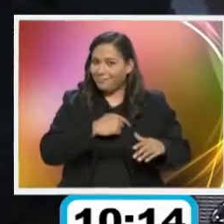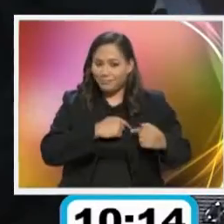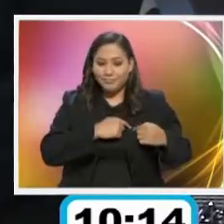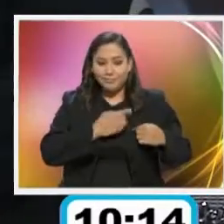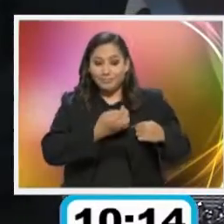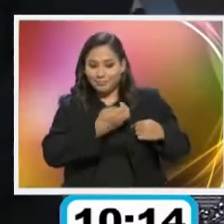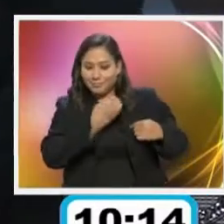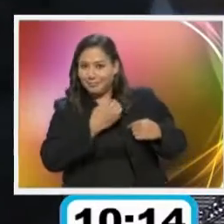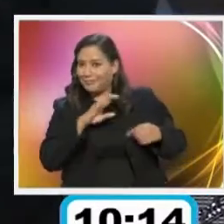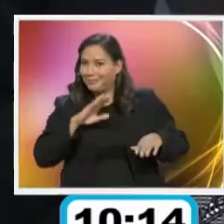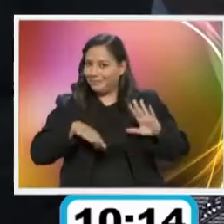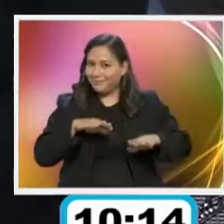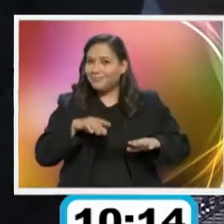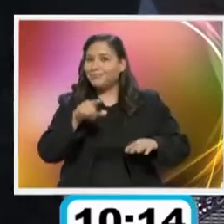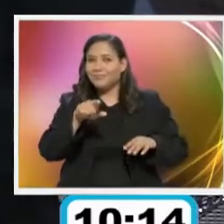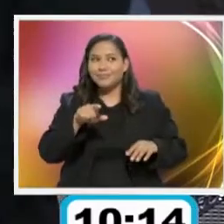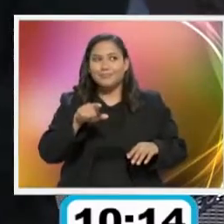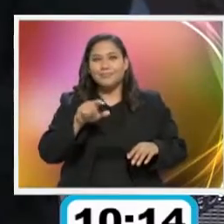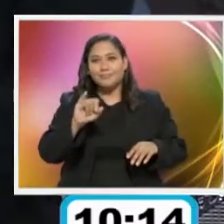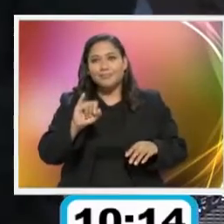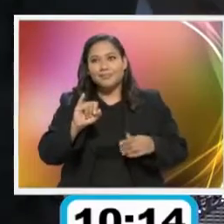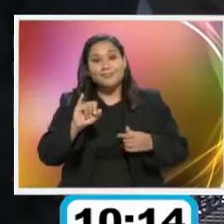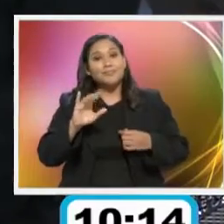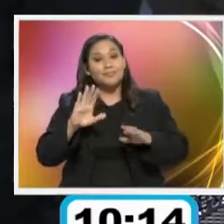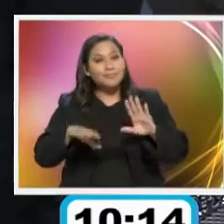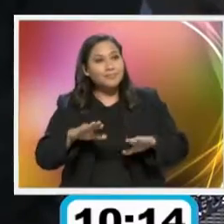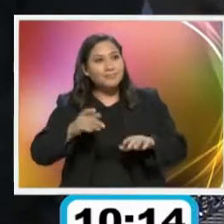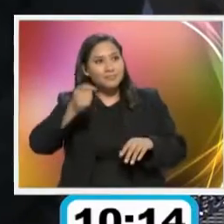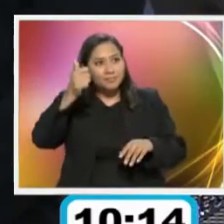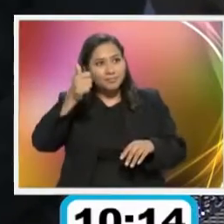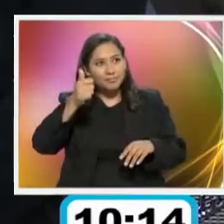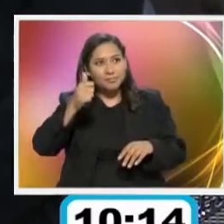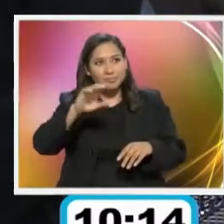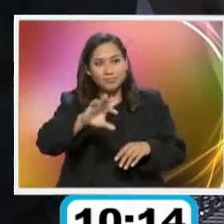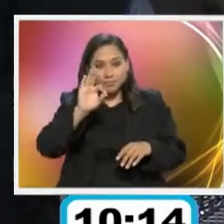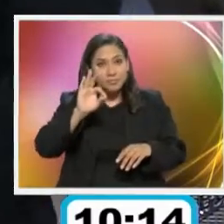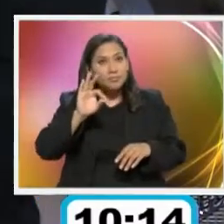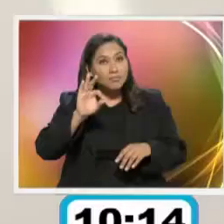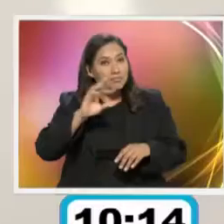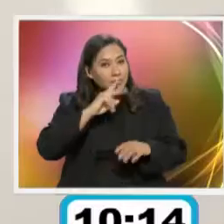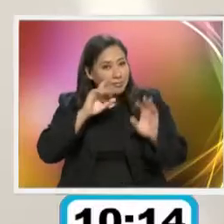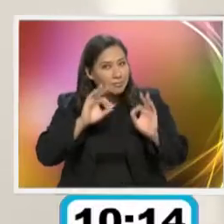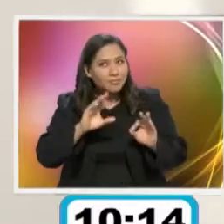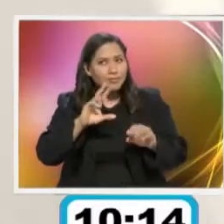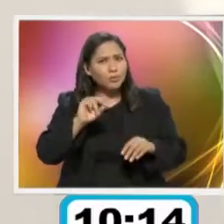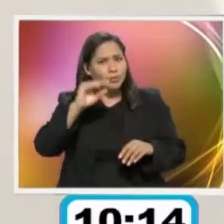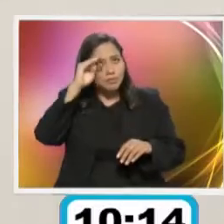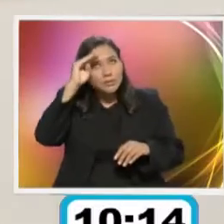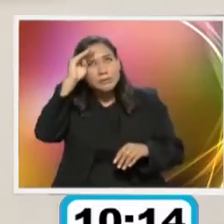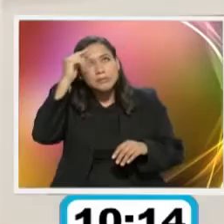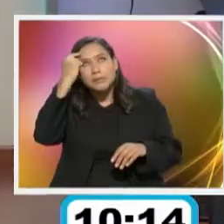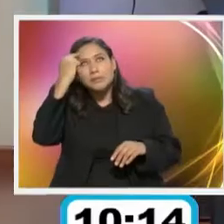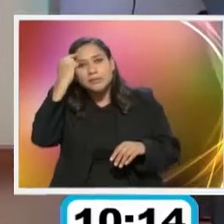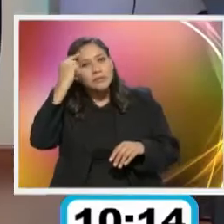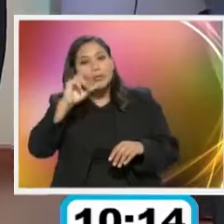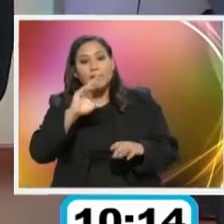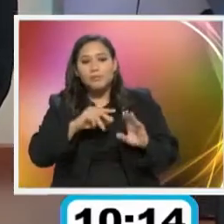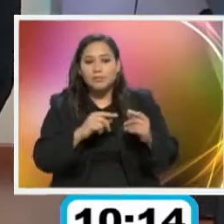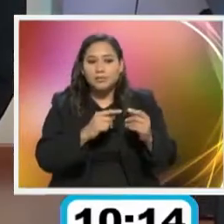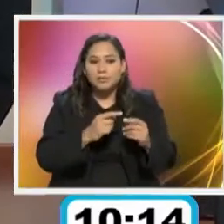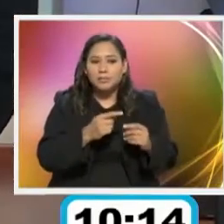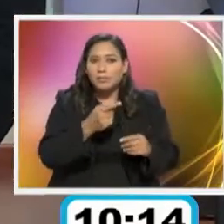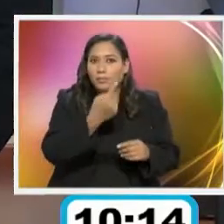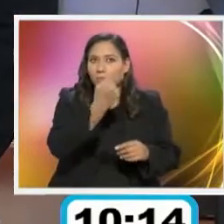te engaña, pero pues a veces sí. A veces la primera opción es la mejor y no hay que pensarle tanto también, ¿no? Sí, sí, sí, a veces